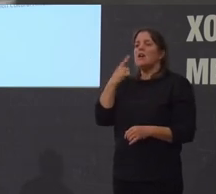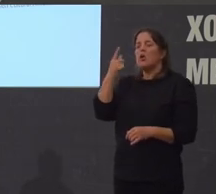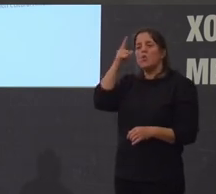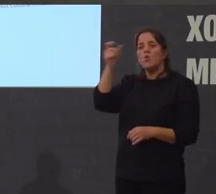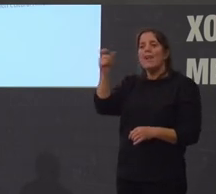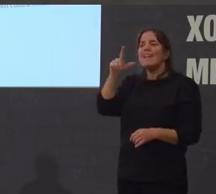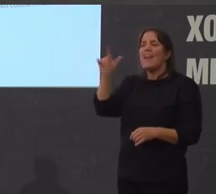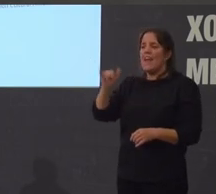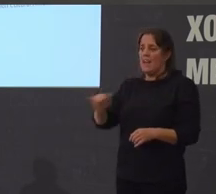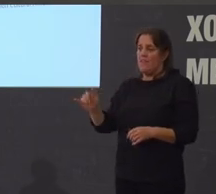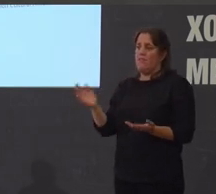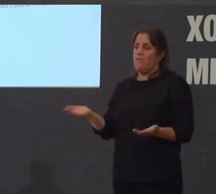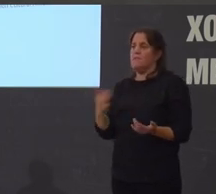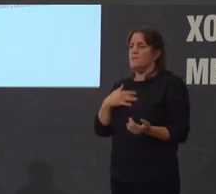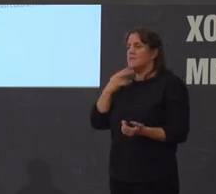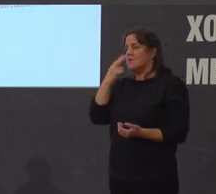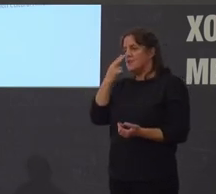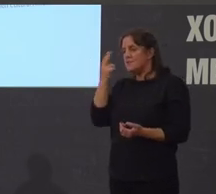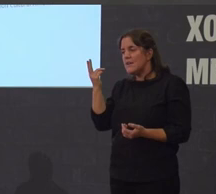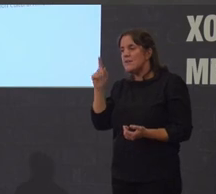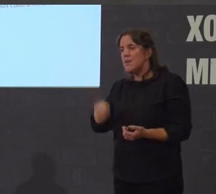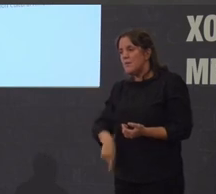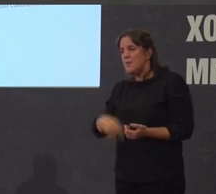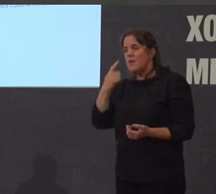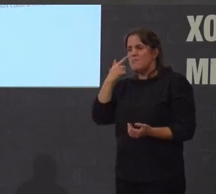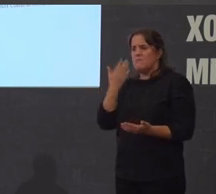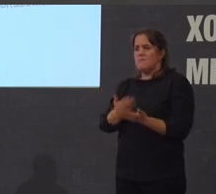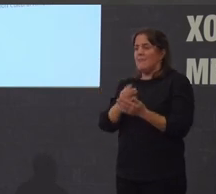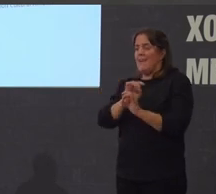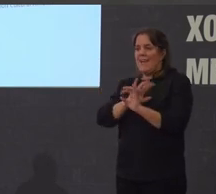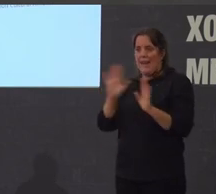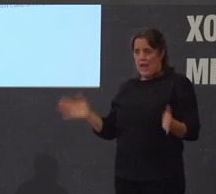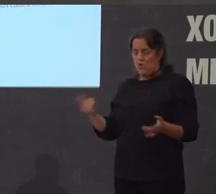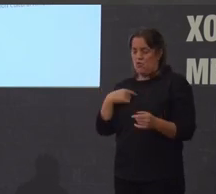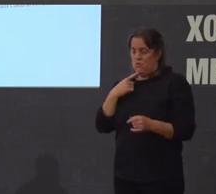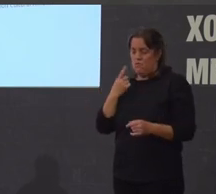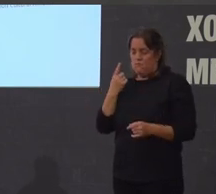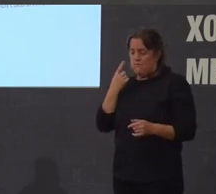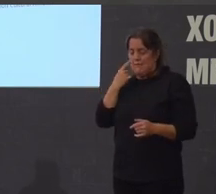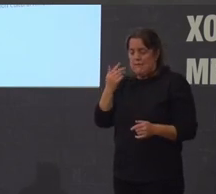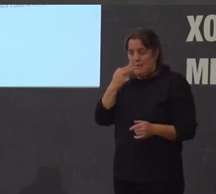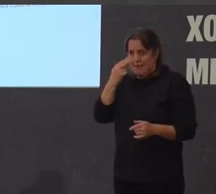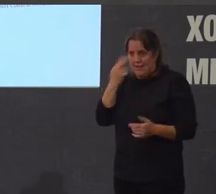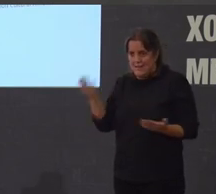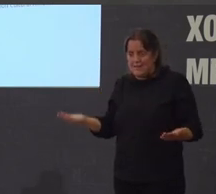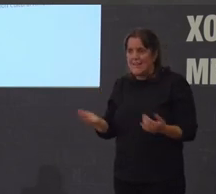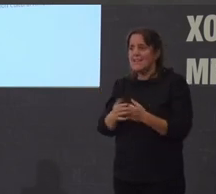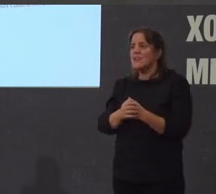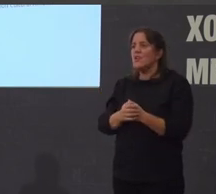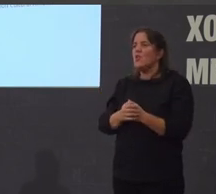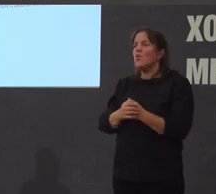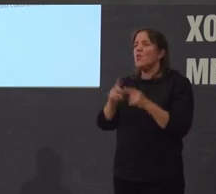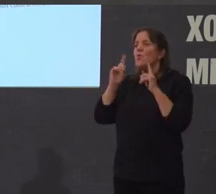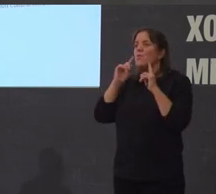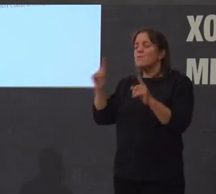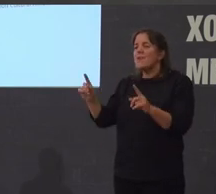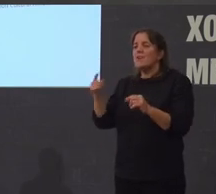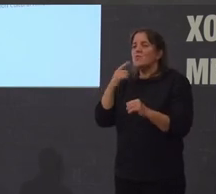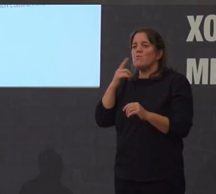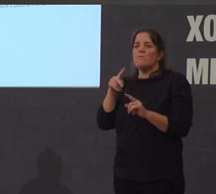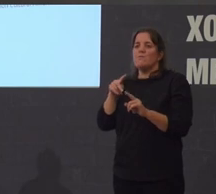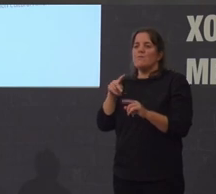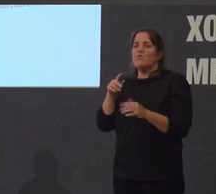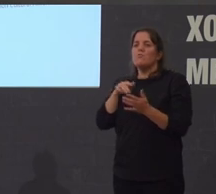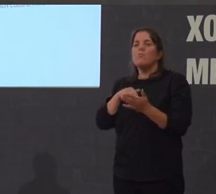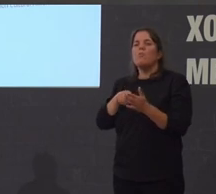e interesante destacar un factor muy duro que tienen estos